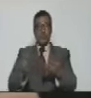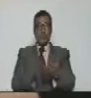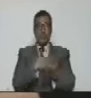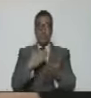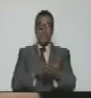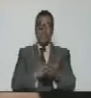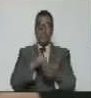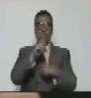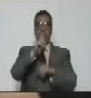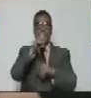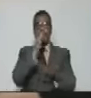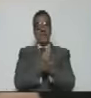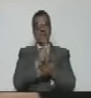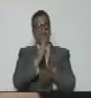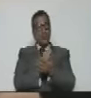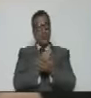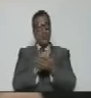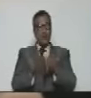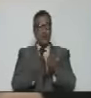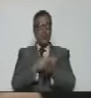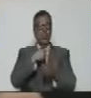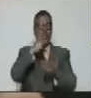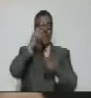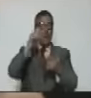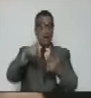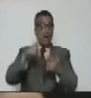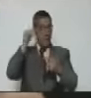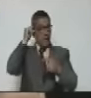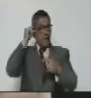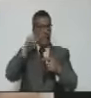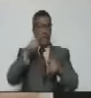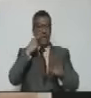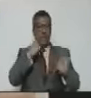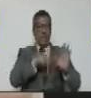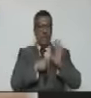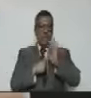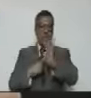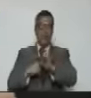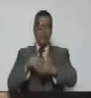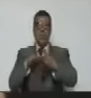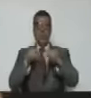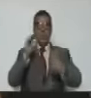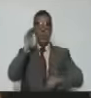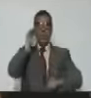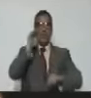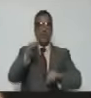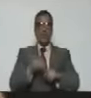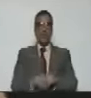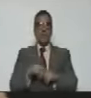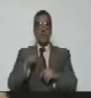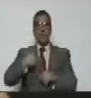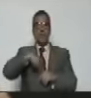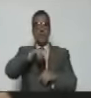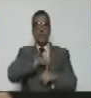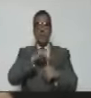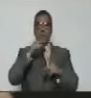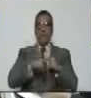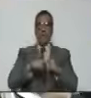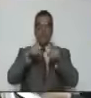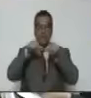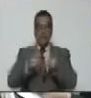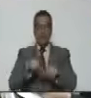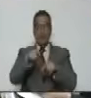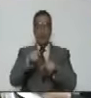es siempre una hermosa caja de letras que producirán imágenes en las generaciones futuras de quienes fuimos, de quiénes